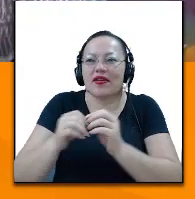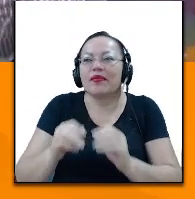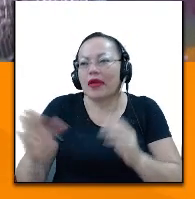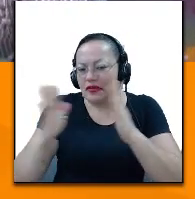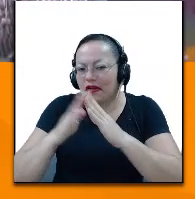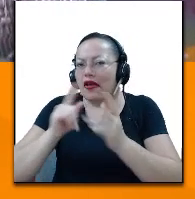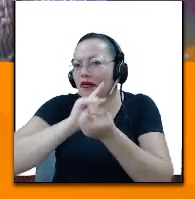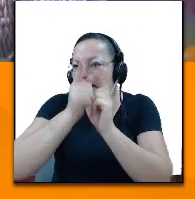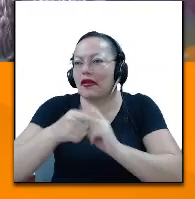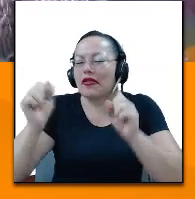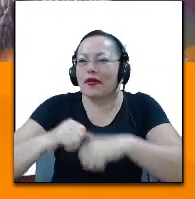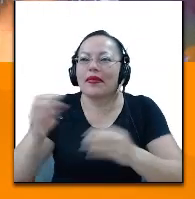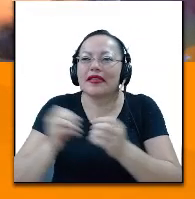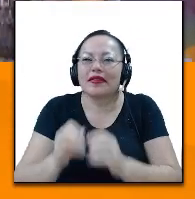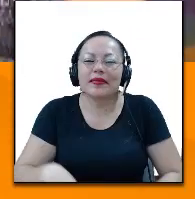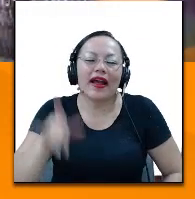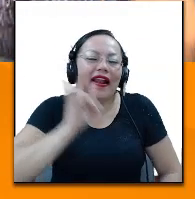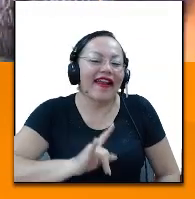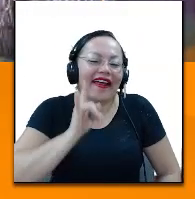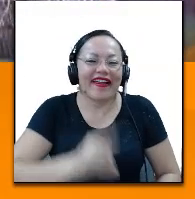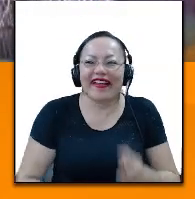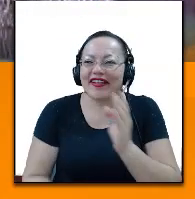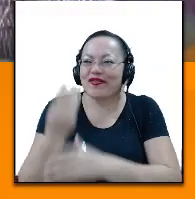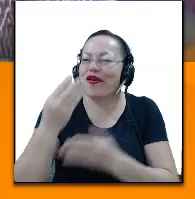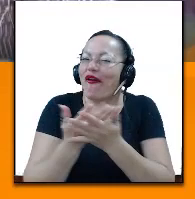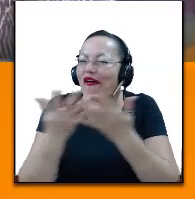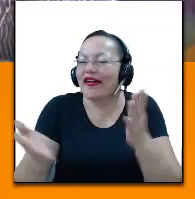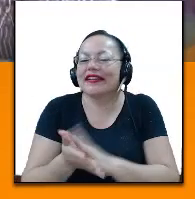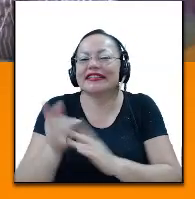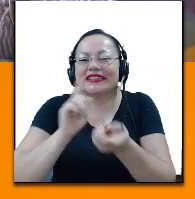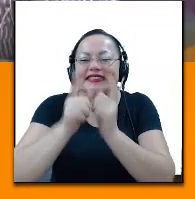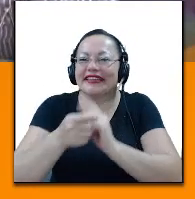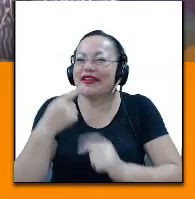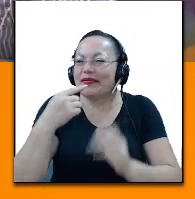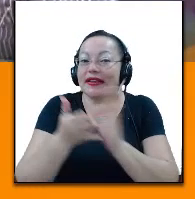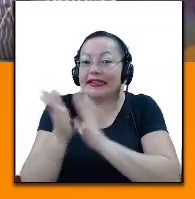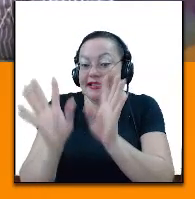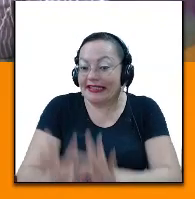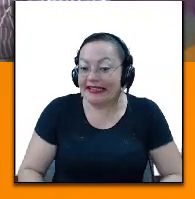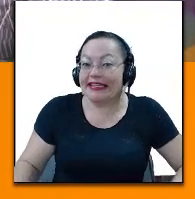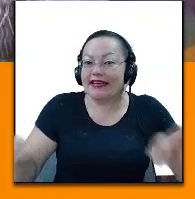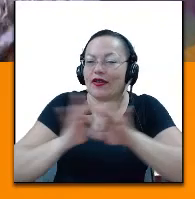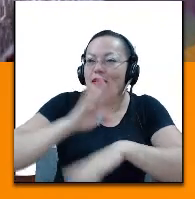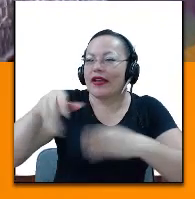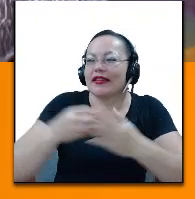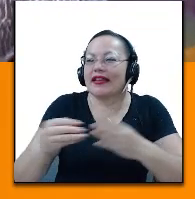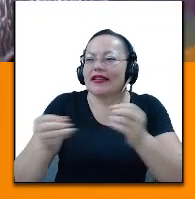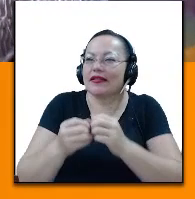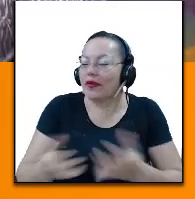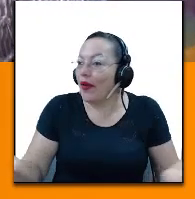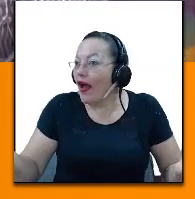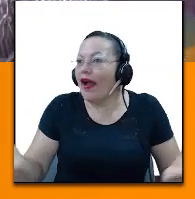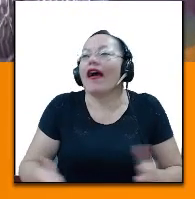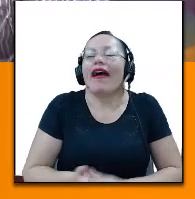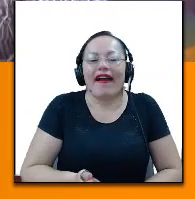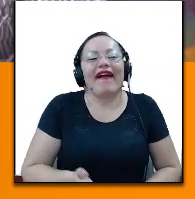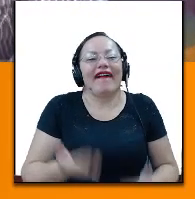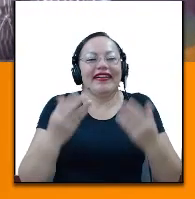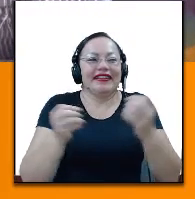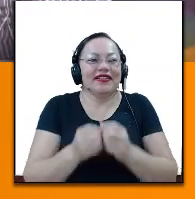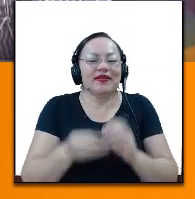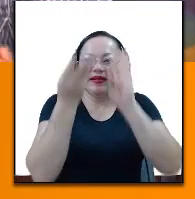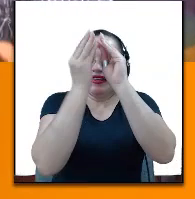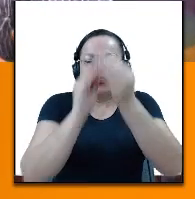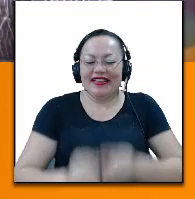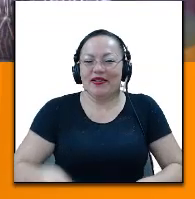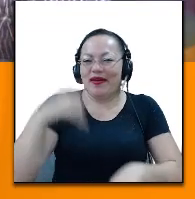casa si escuchamos nuevas cosas, si cambiamos la rutina, es muy importante, y de no hacer las cosas tan monótonas, crear